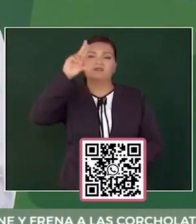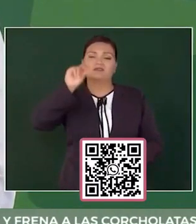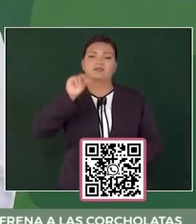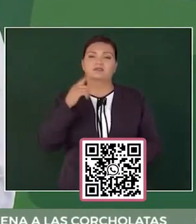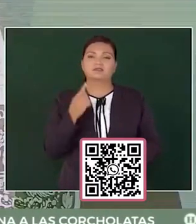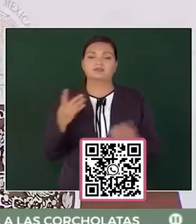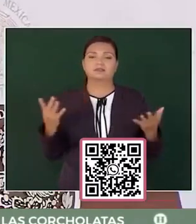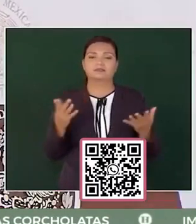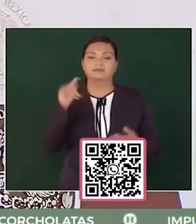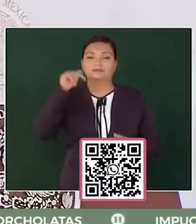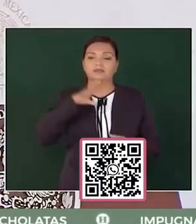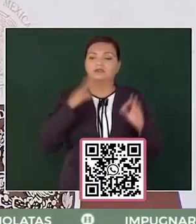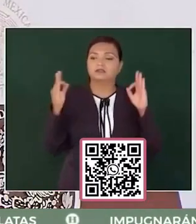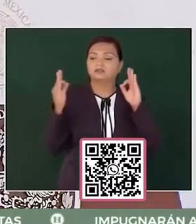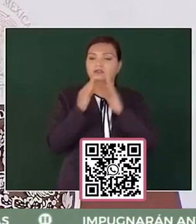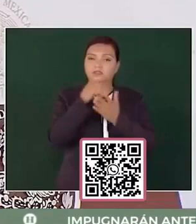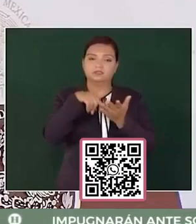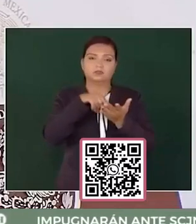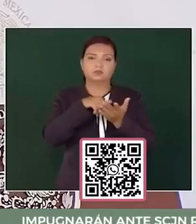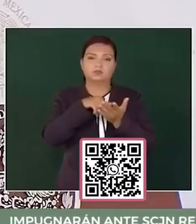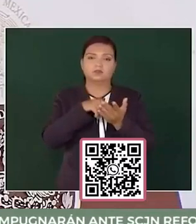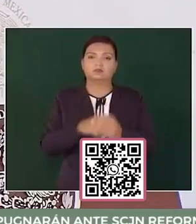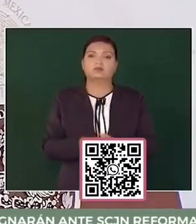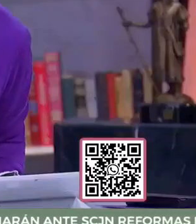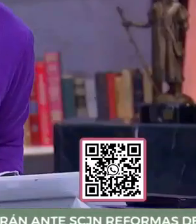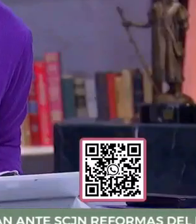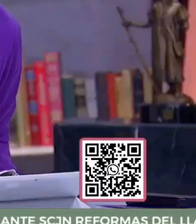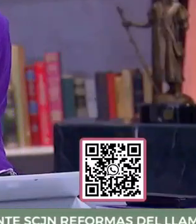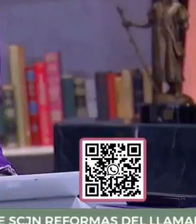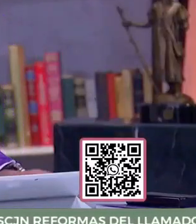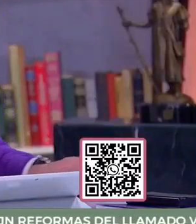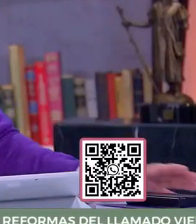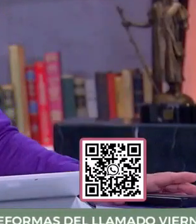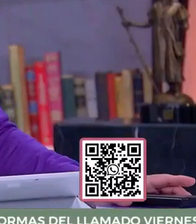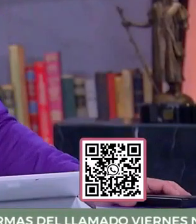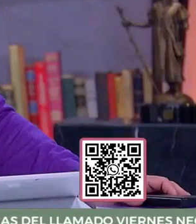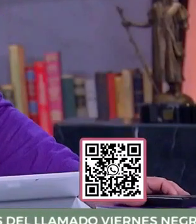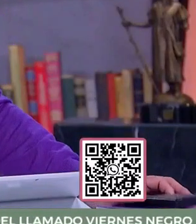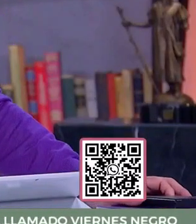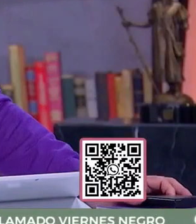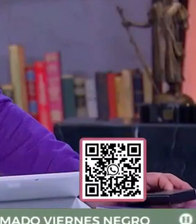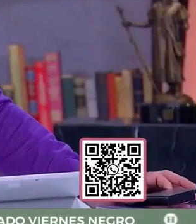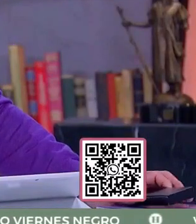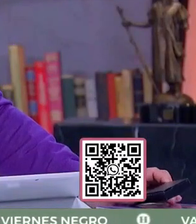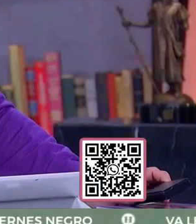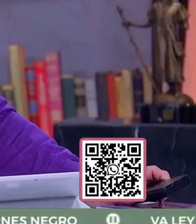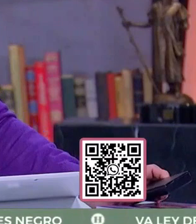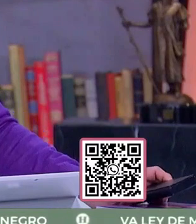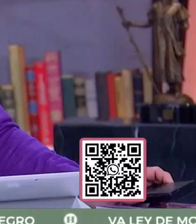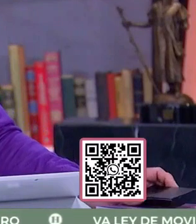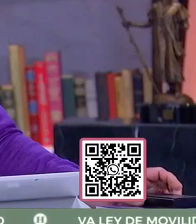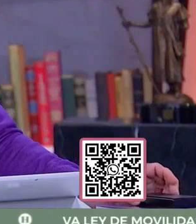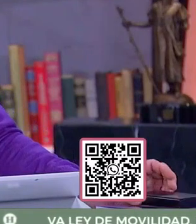información gubernamental. En particular, ¿de qué obras, diputado Santiago Krill, estamos hablando? Mira, de manera